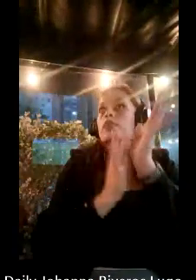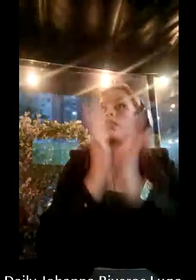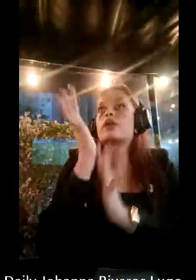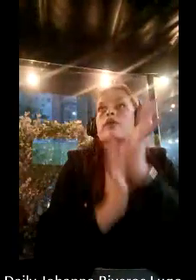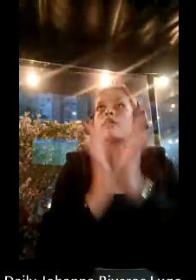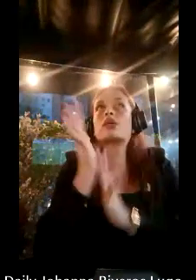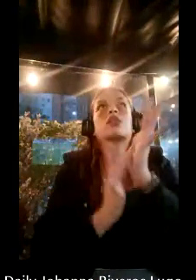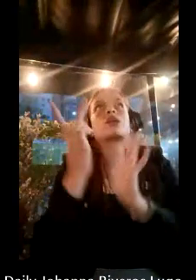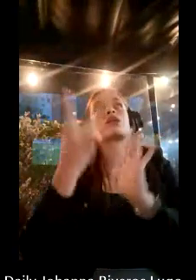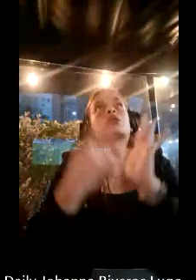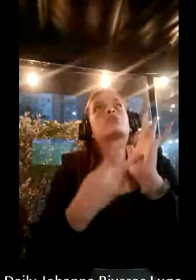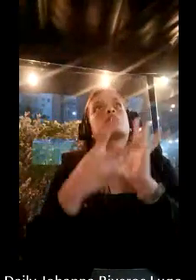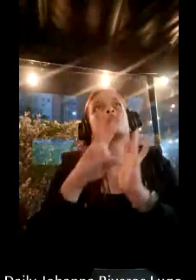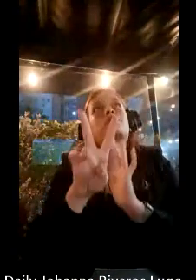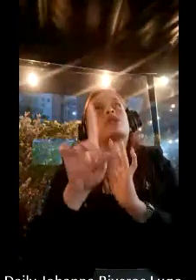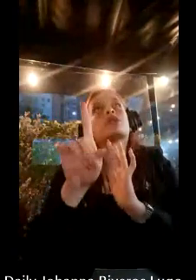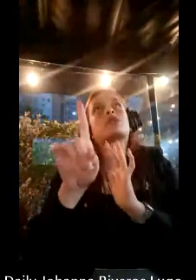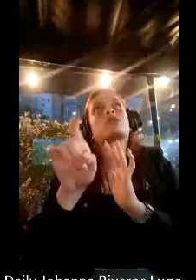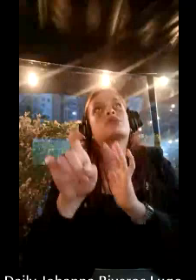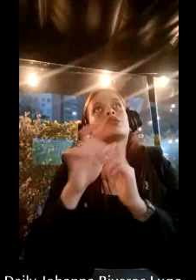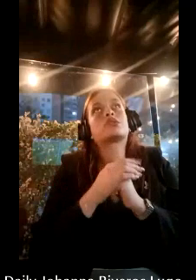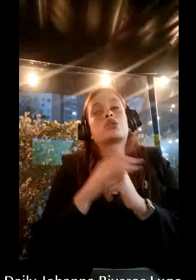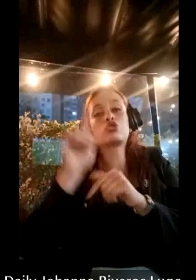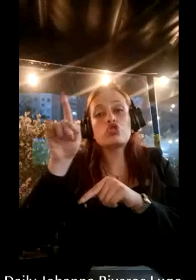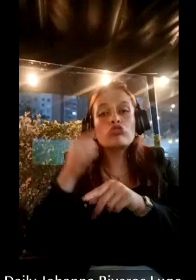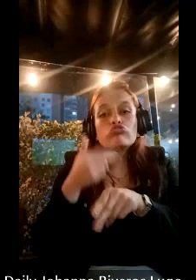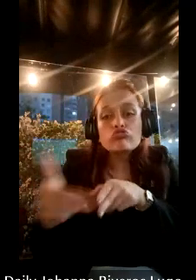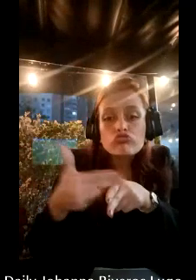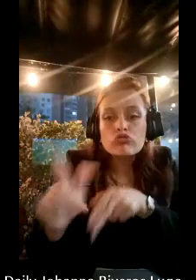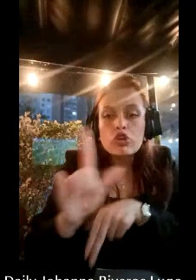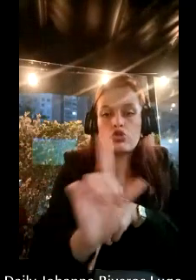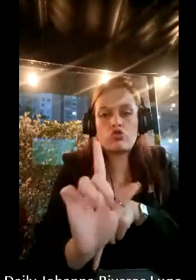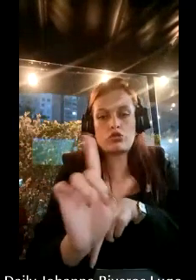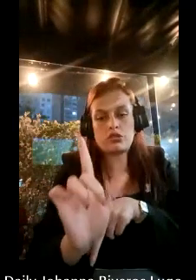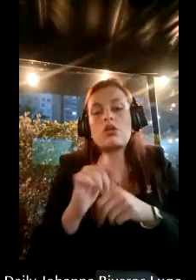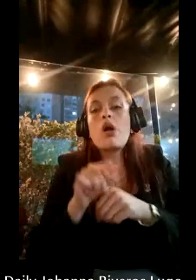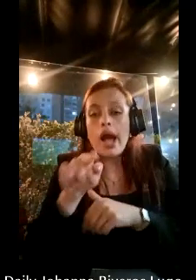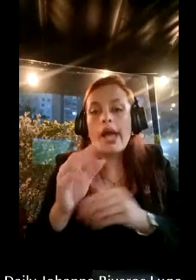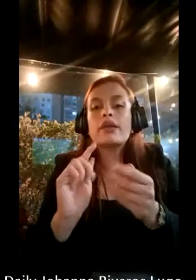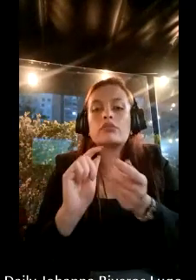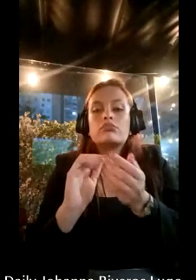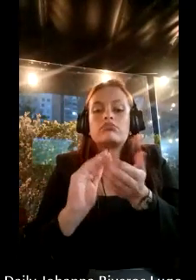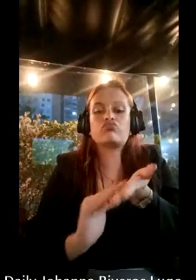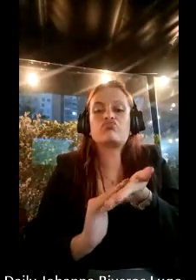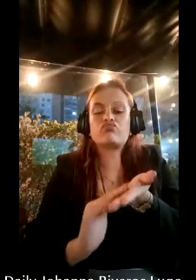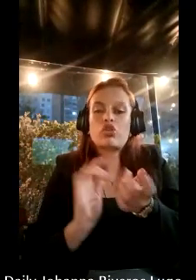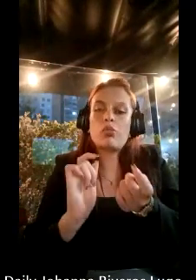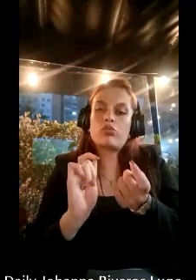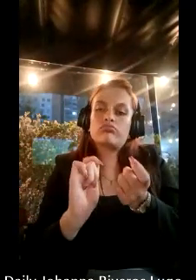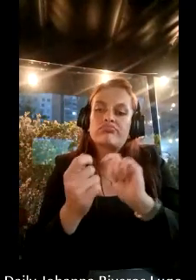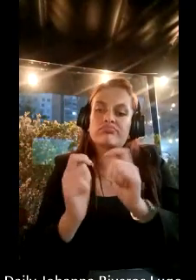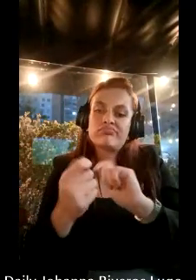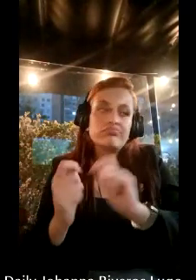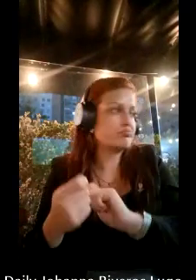el próximo lunes. Se tuvieron unos ajustes en el cronograma y